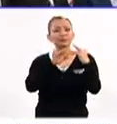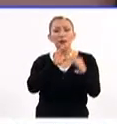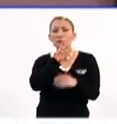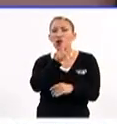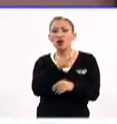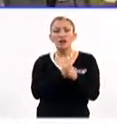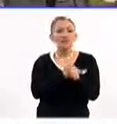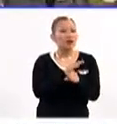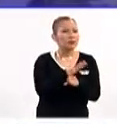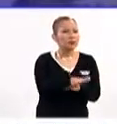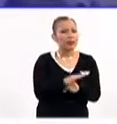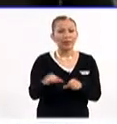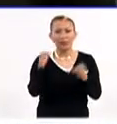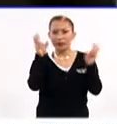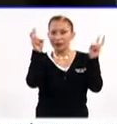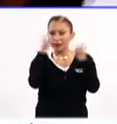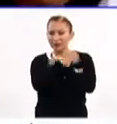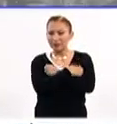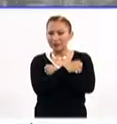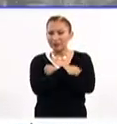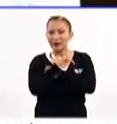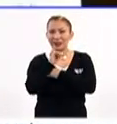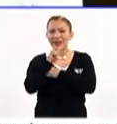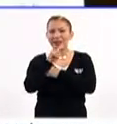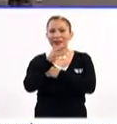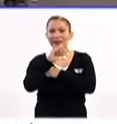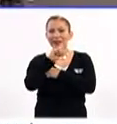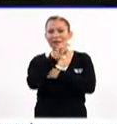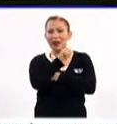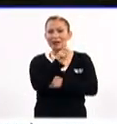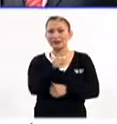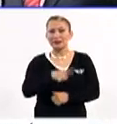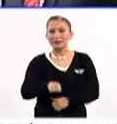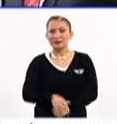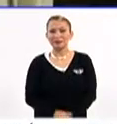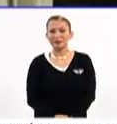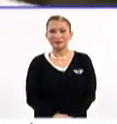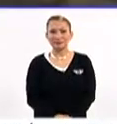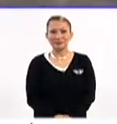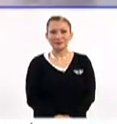con lo mejor de la información en educación. Esto es Interfaz.